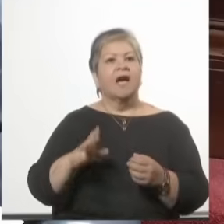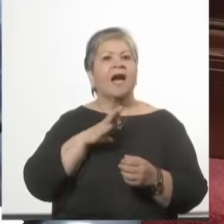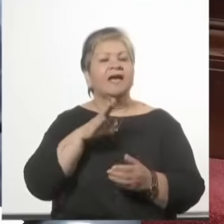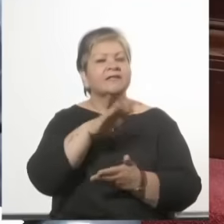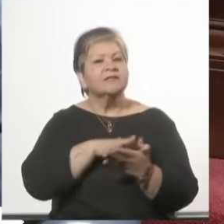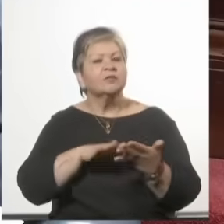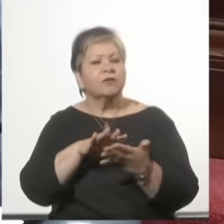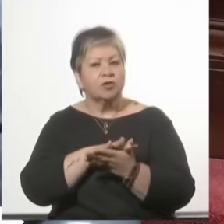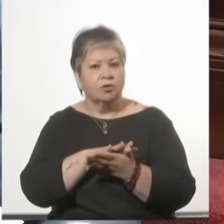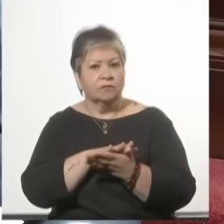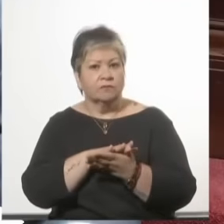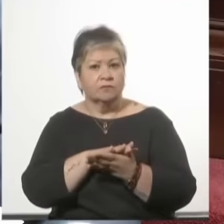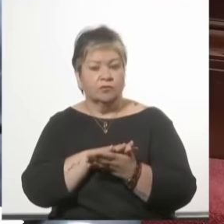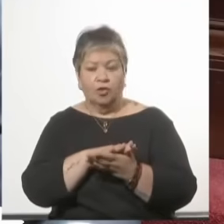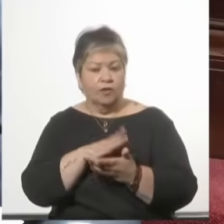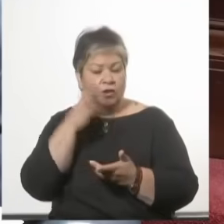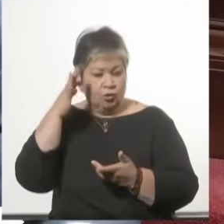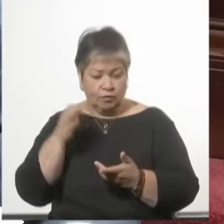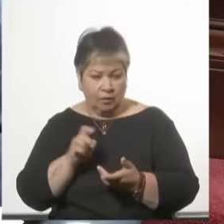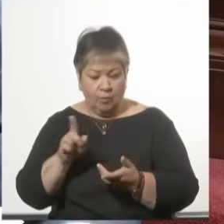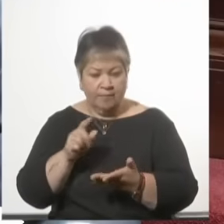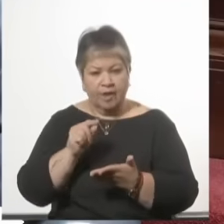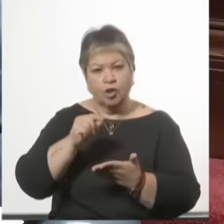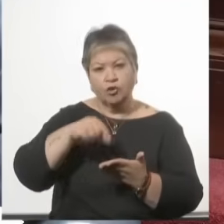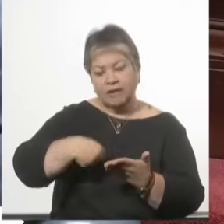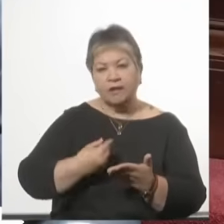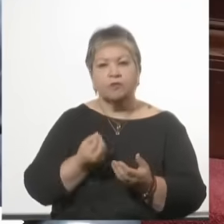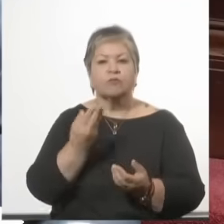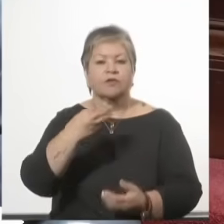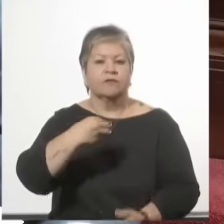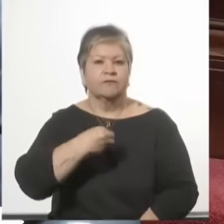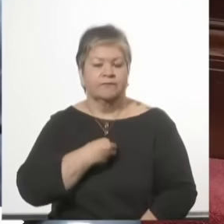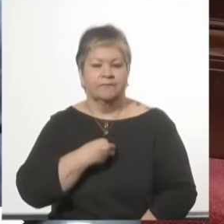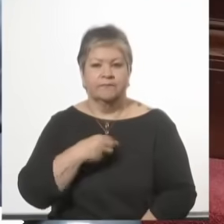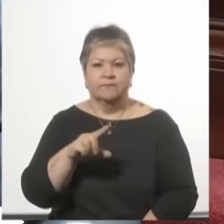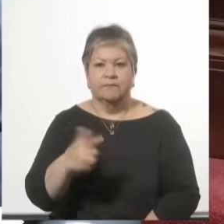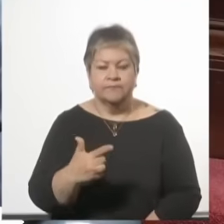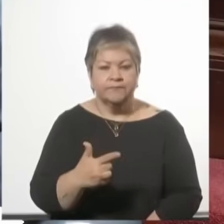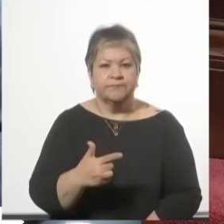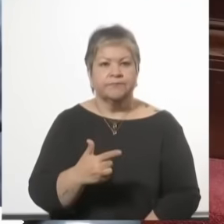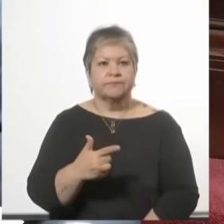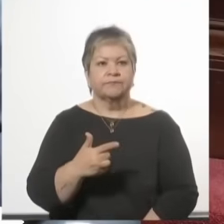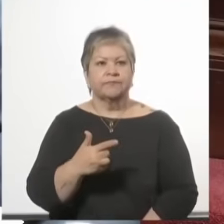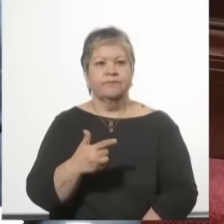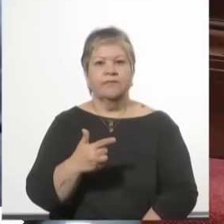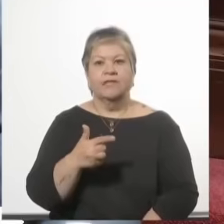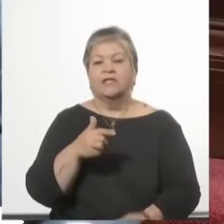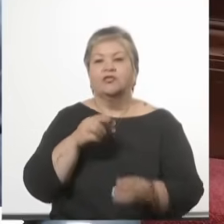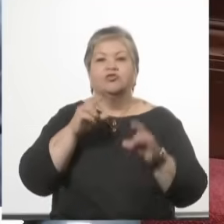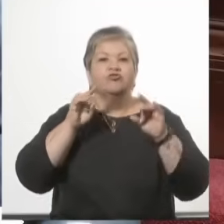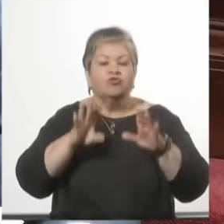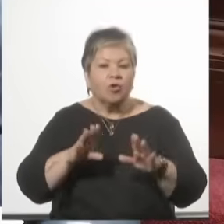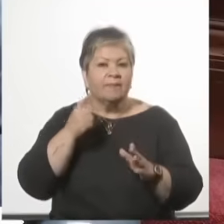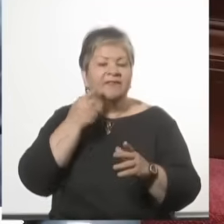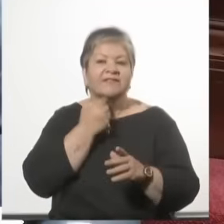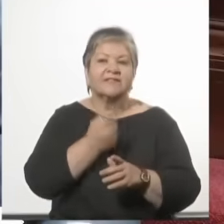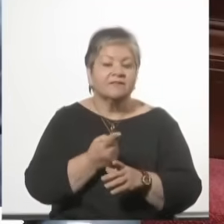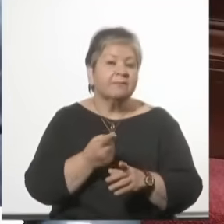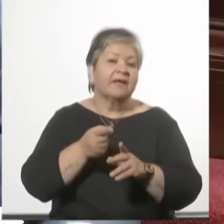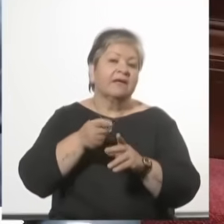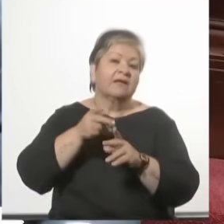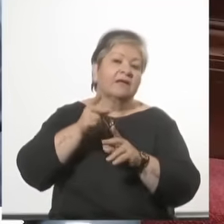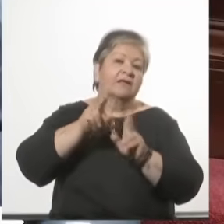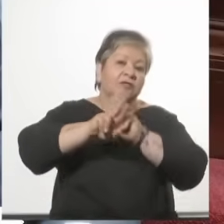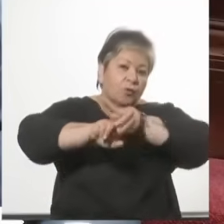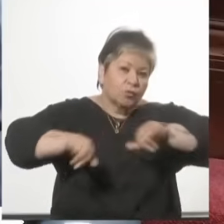donde el quebrantamiento de la buena fe por parte de un co-contratante ha sido invocado como exclusivo fundamento para la resolución de